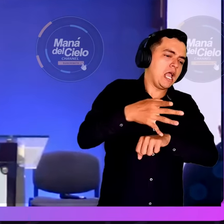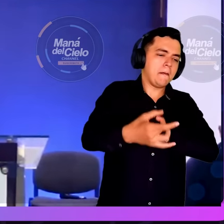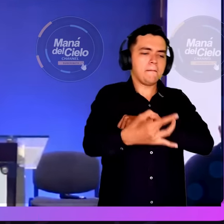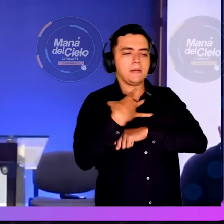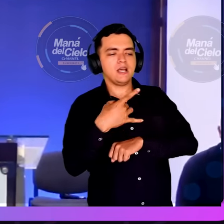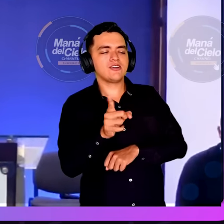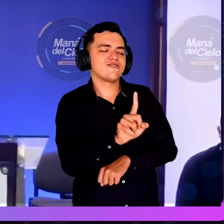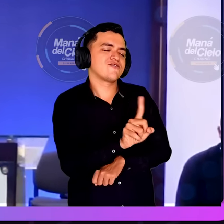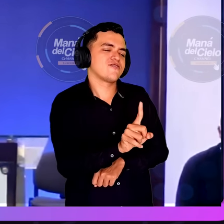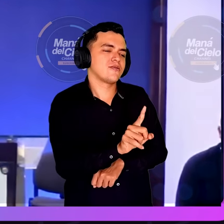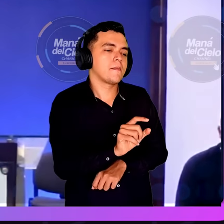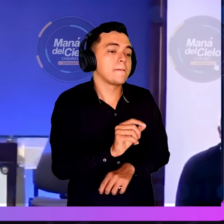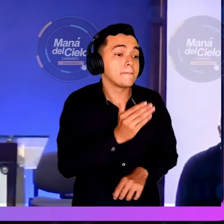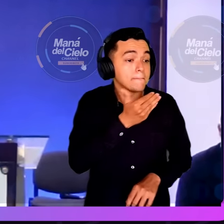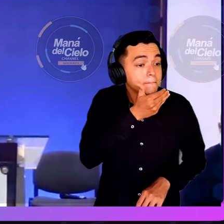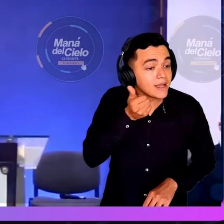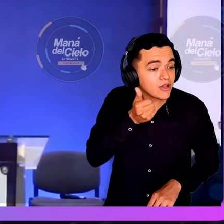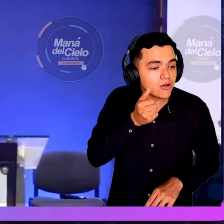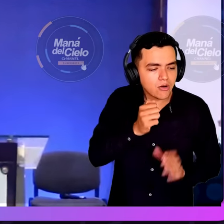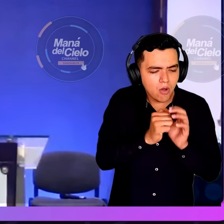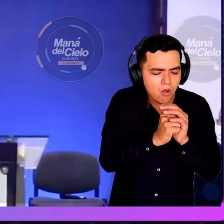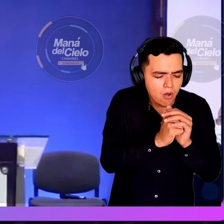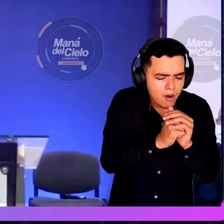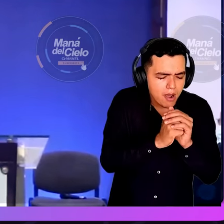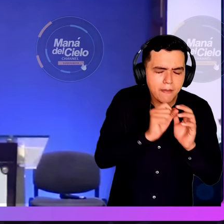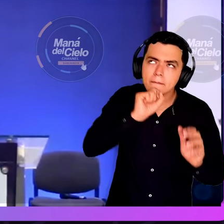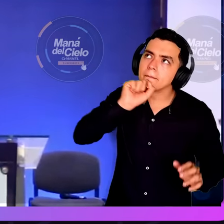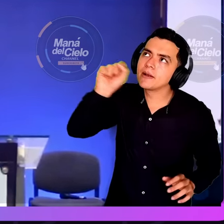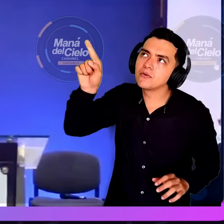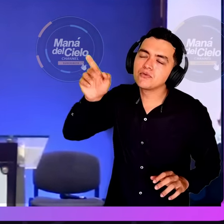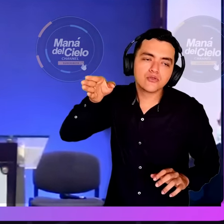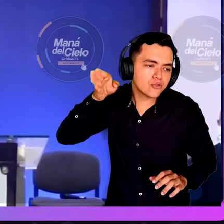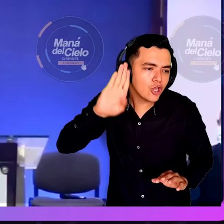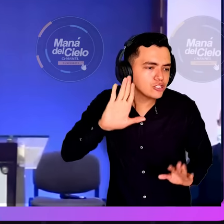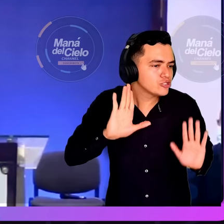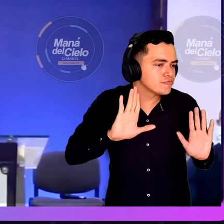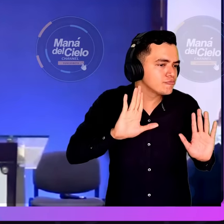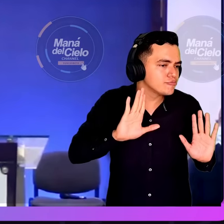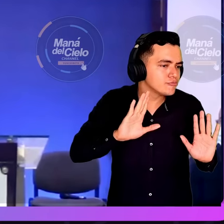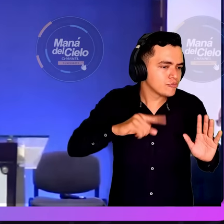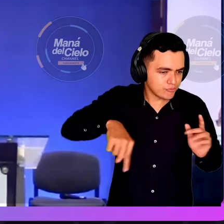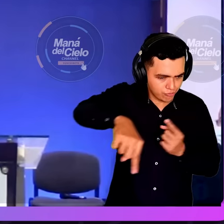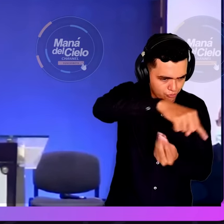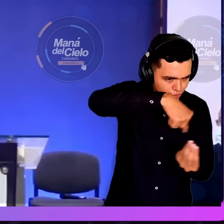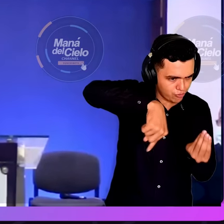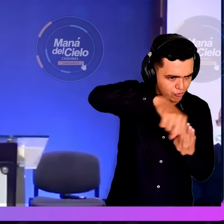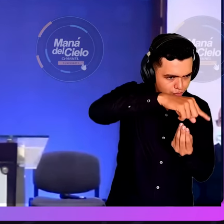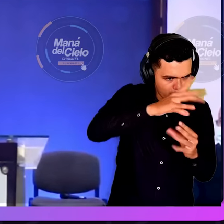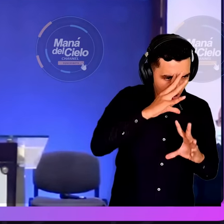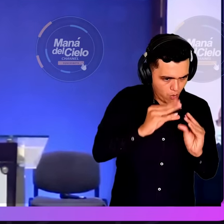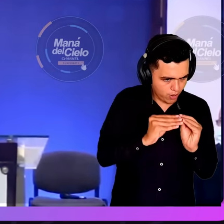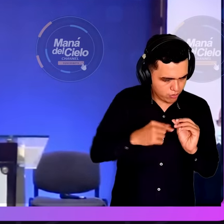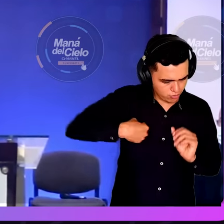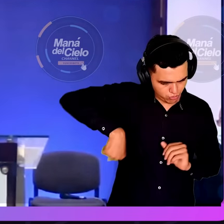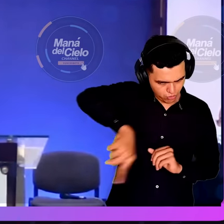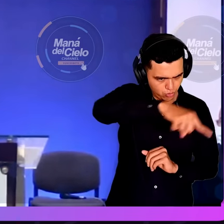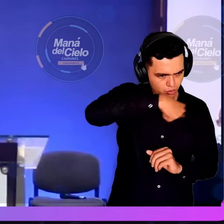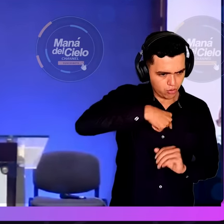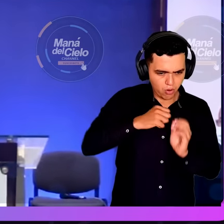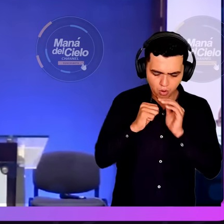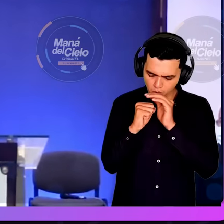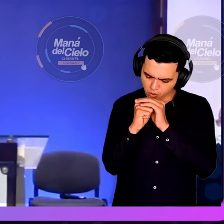Están mis hijos y él. Hay un dicho que dice, la mayoría gana, ¿cierto? Yo dije,